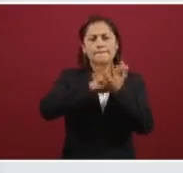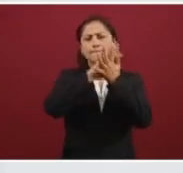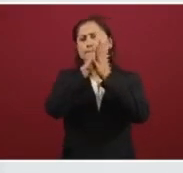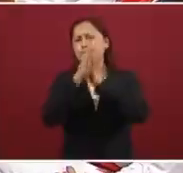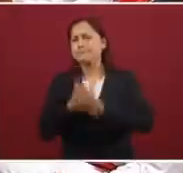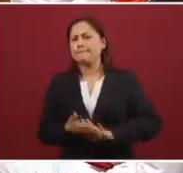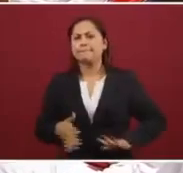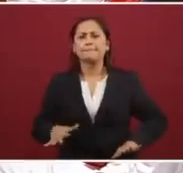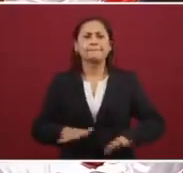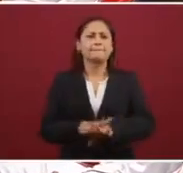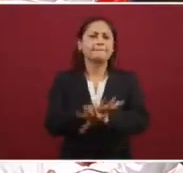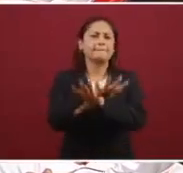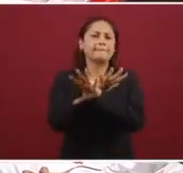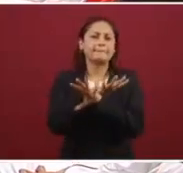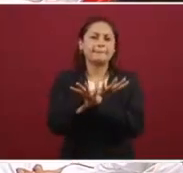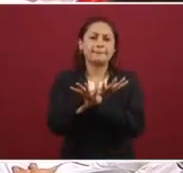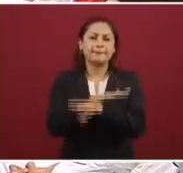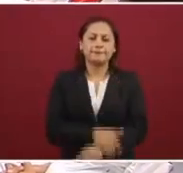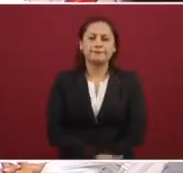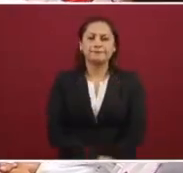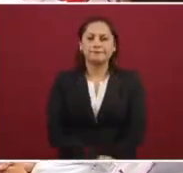en nuestro país.